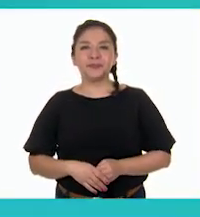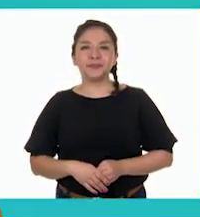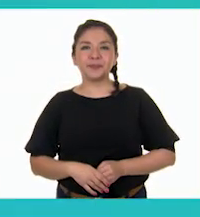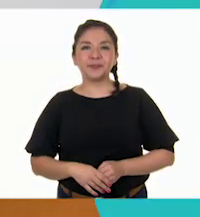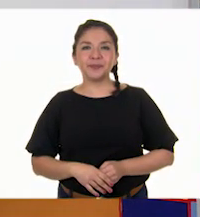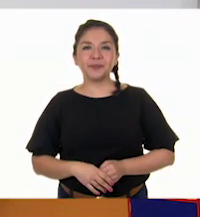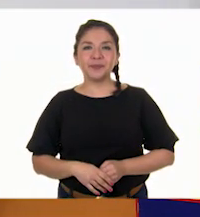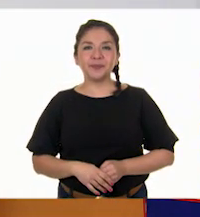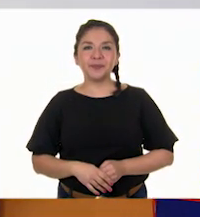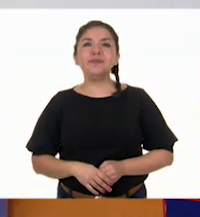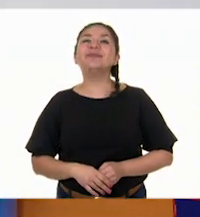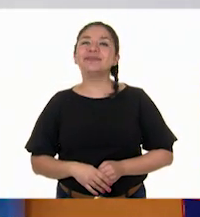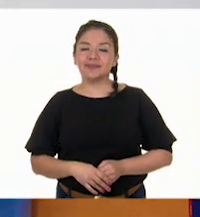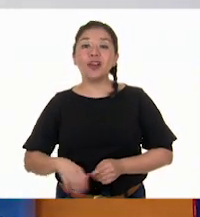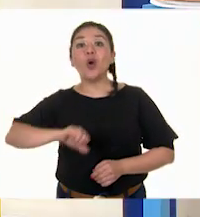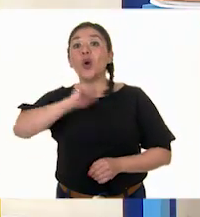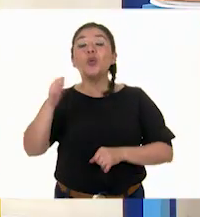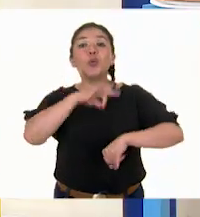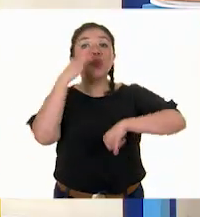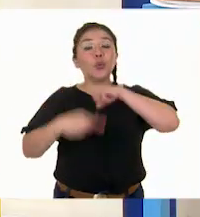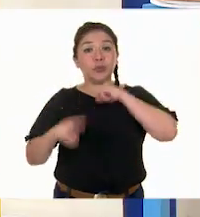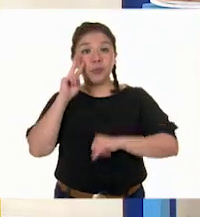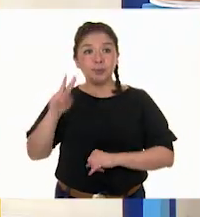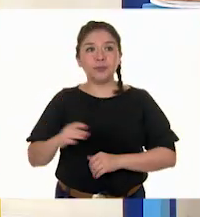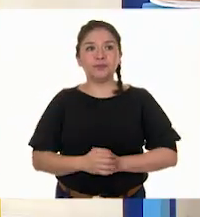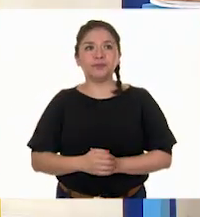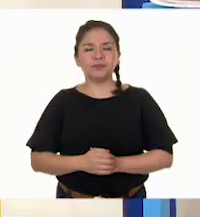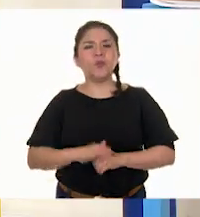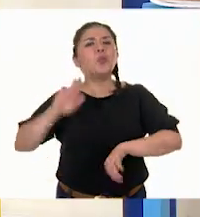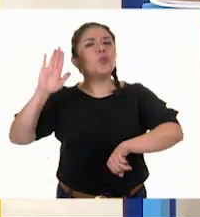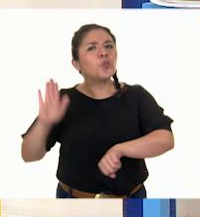Sí. Perfecto. Viene la última. ¿Por qué?